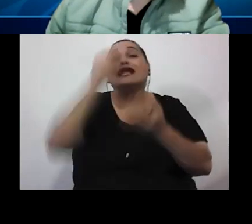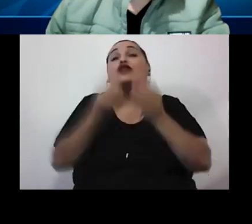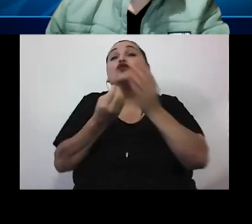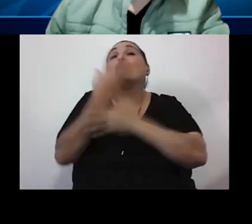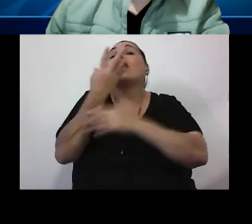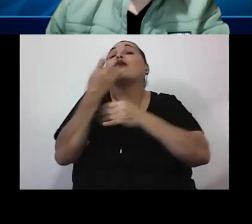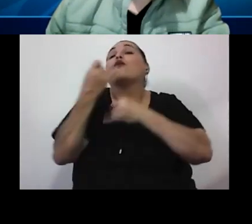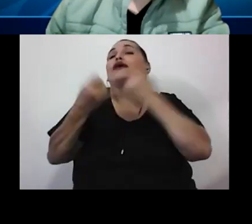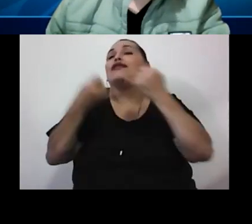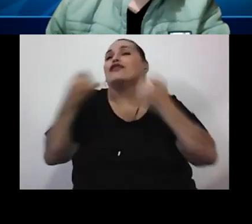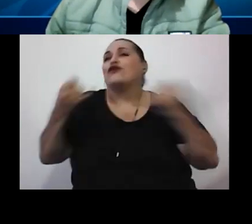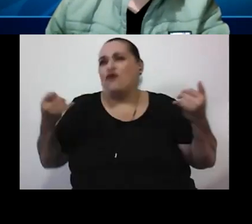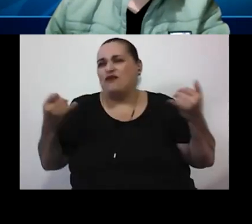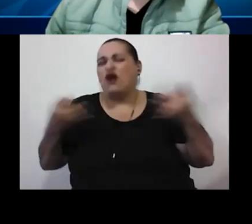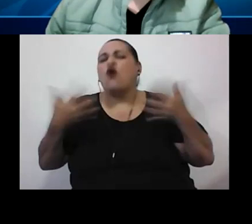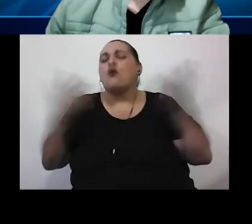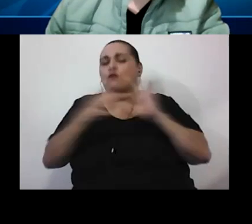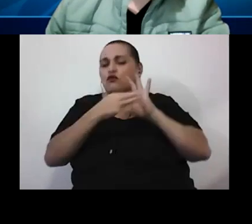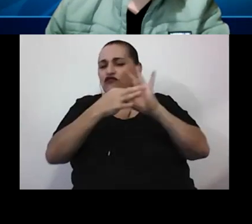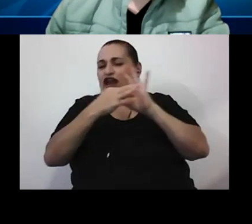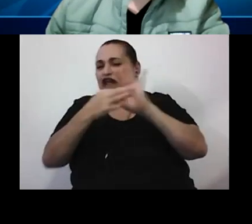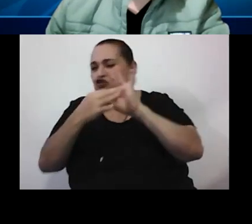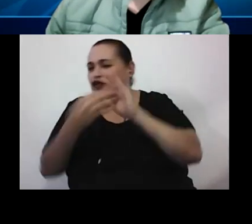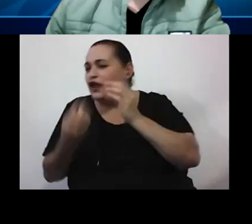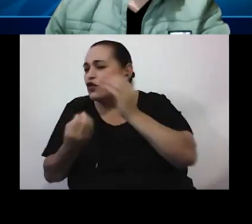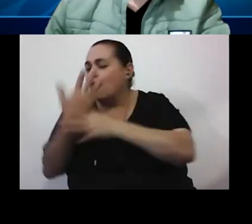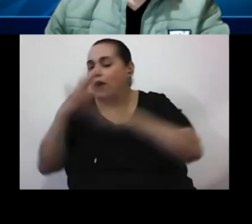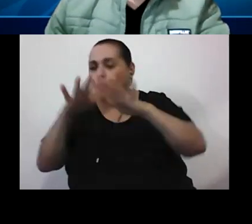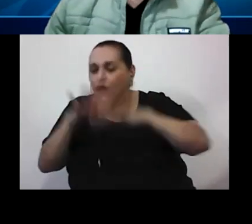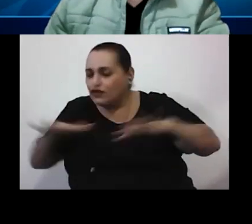su entorno a sus necesidades?